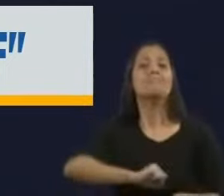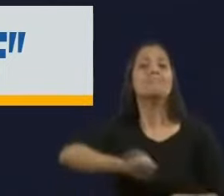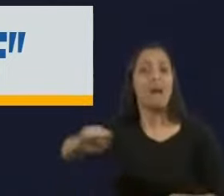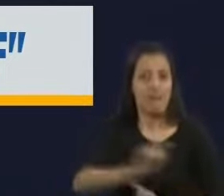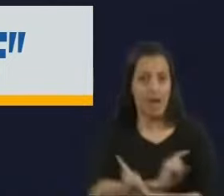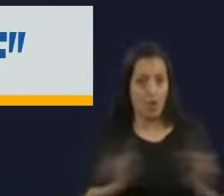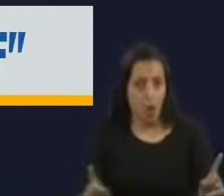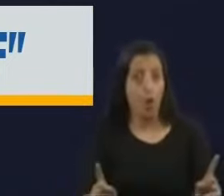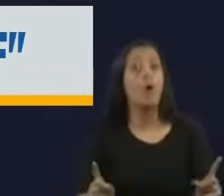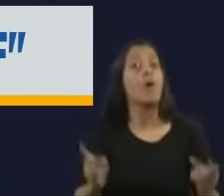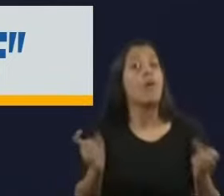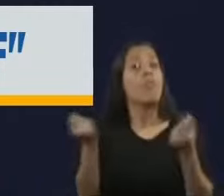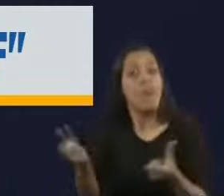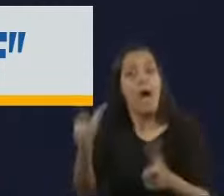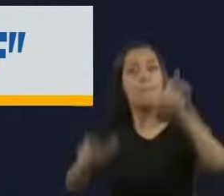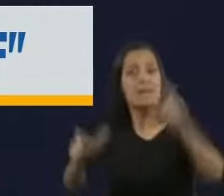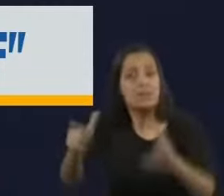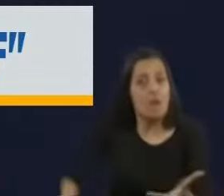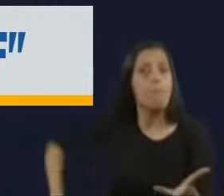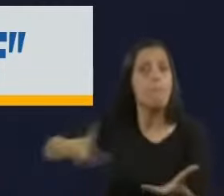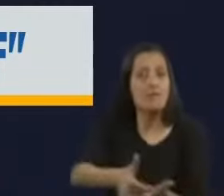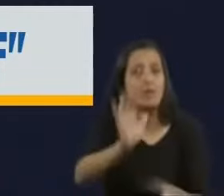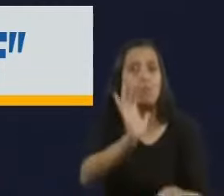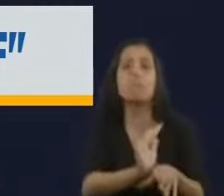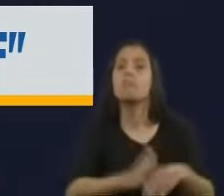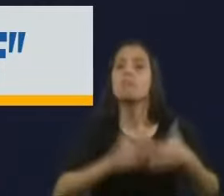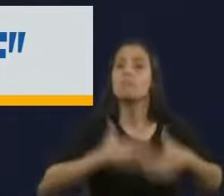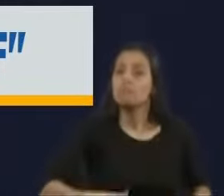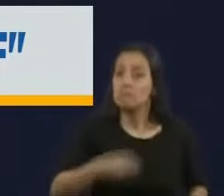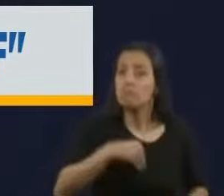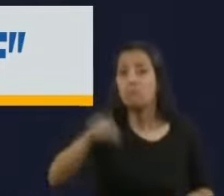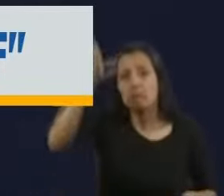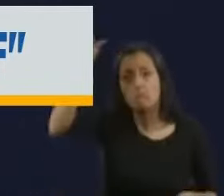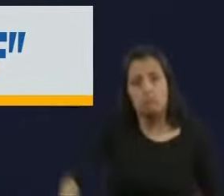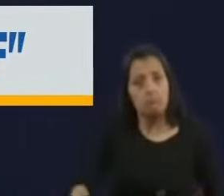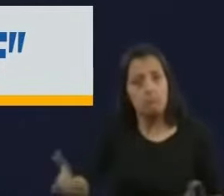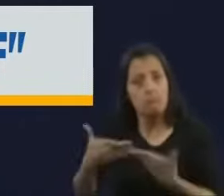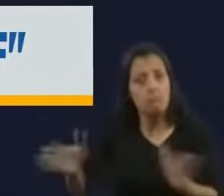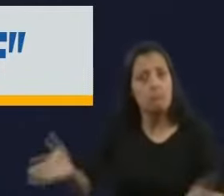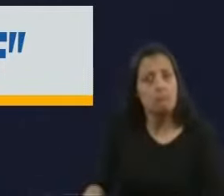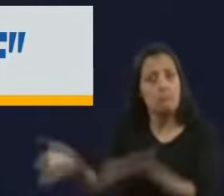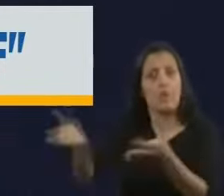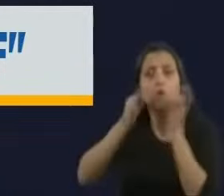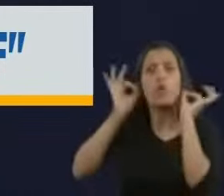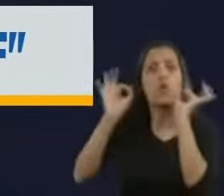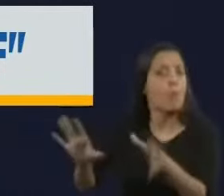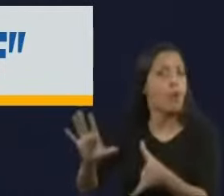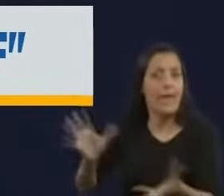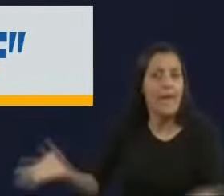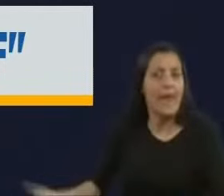bueno, pero él es libre de, como gobernador, de impulsar lo que le parezca mejor